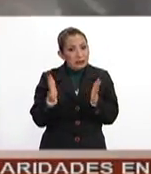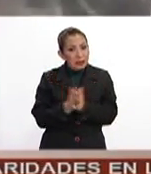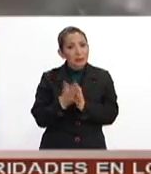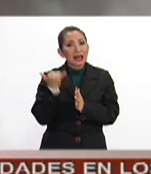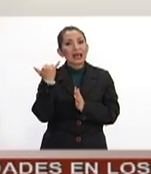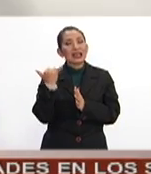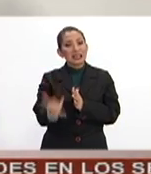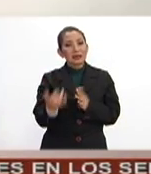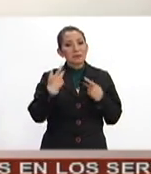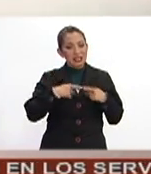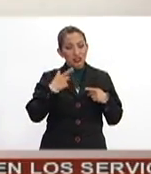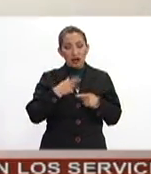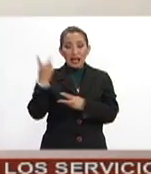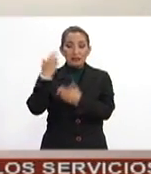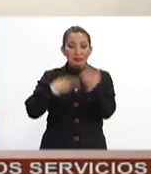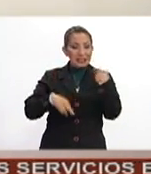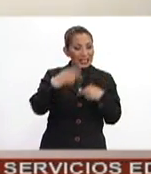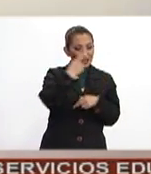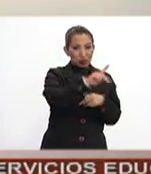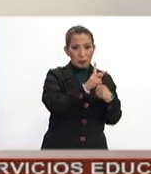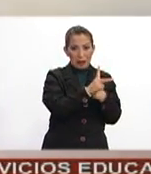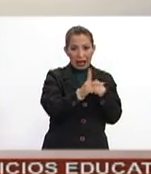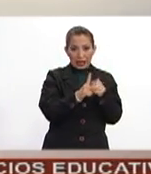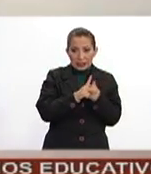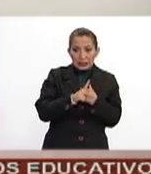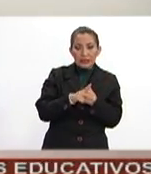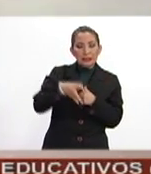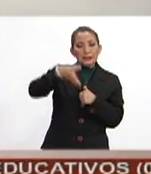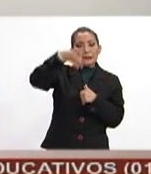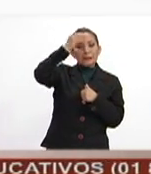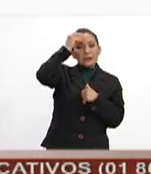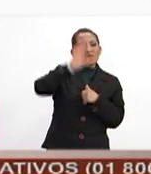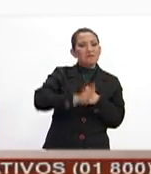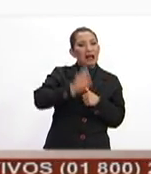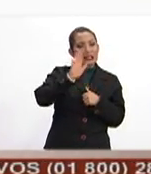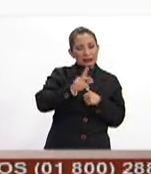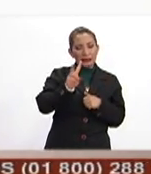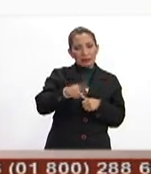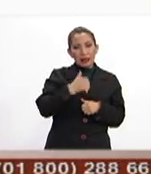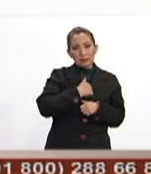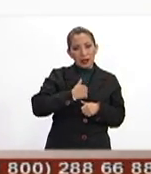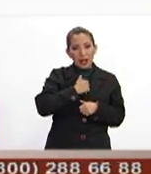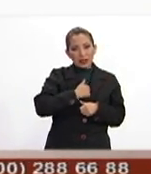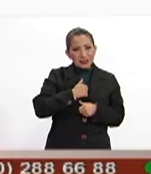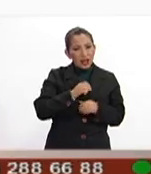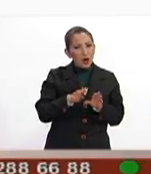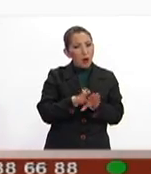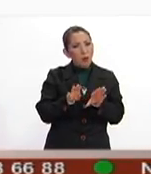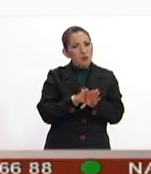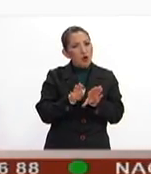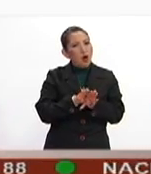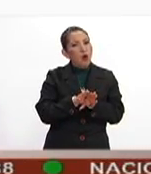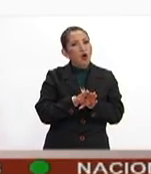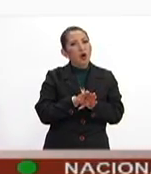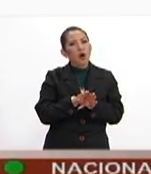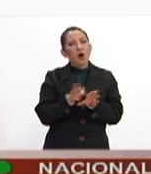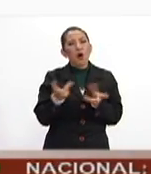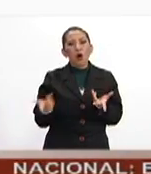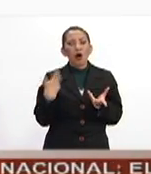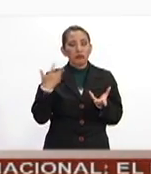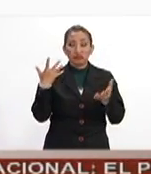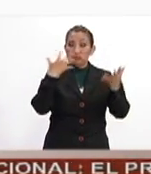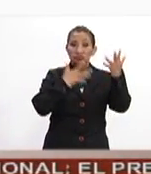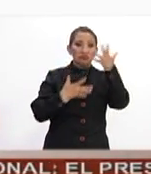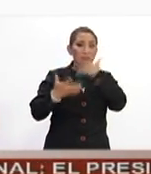los combatientes que regresan a sus países de origen, pues parece lamentablemente que puede ser una norma si no se les